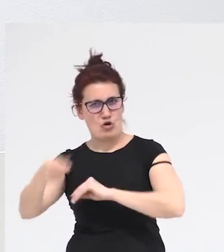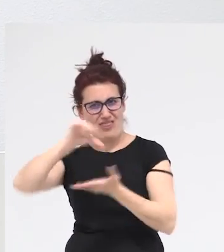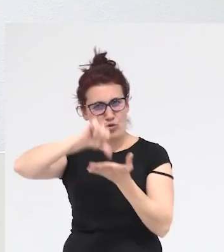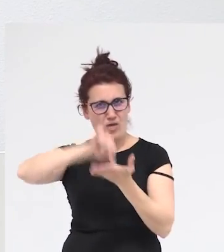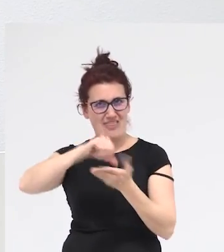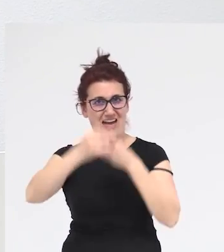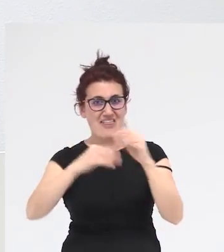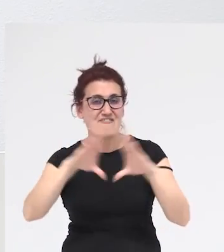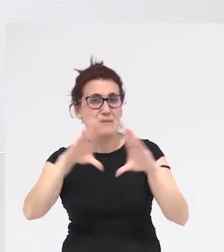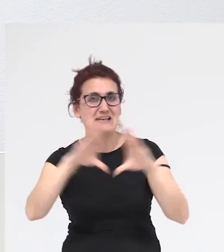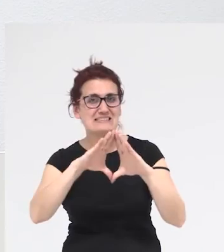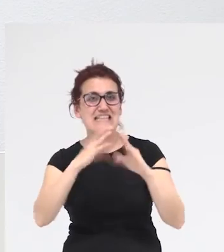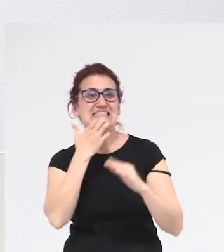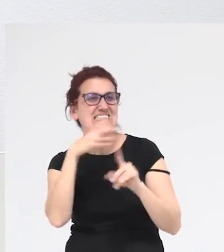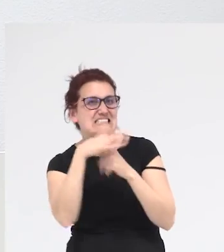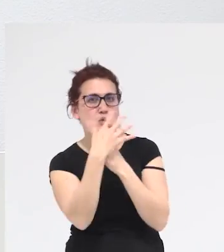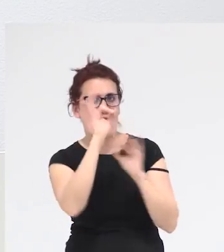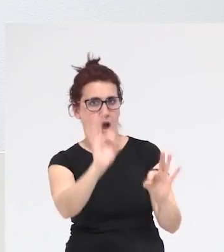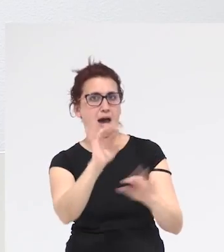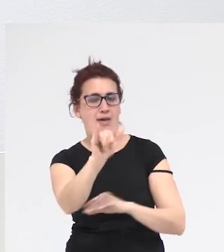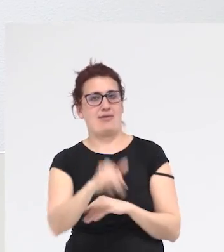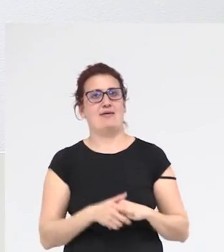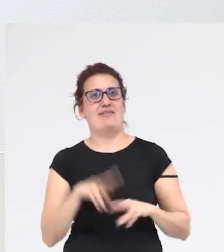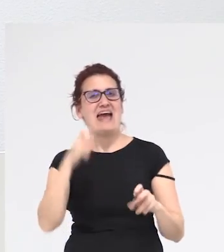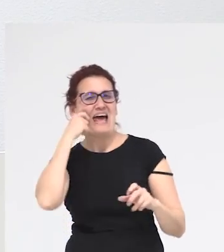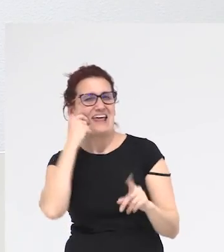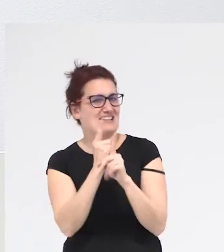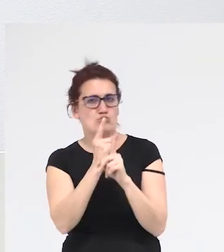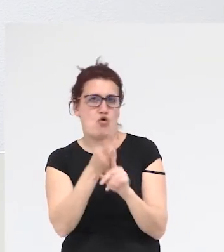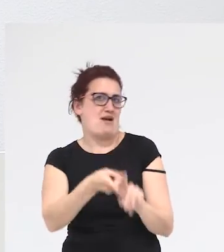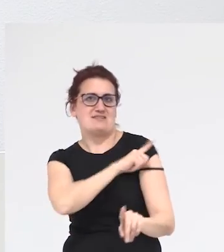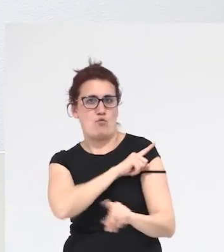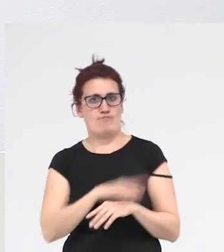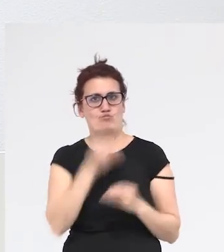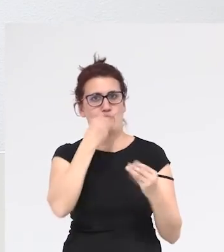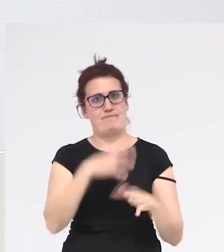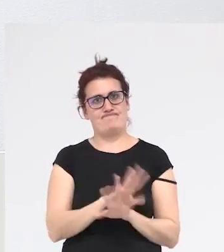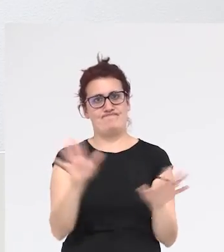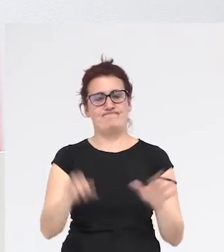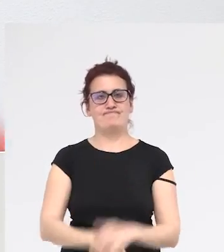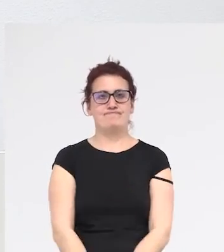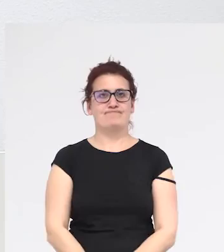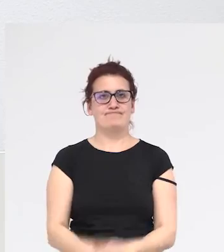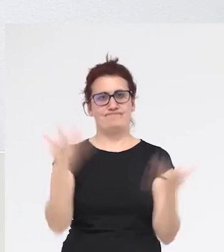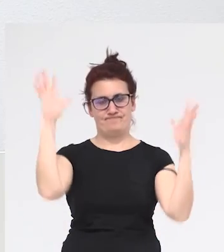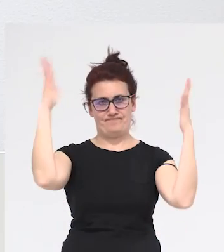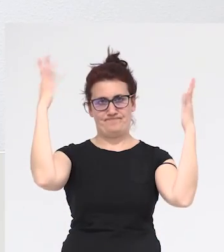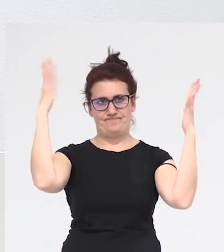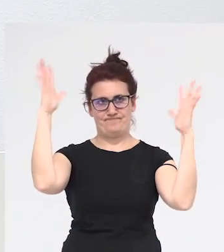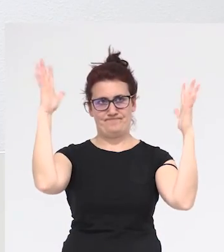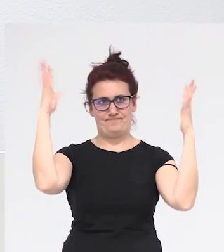las feministas ante situaciones como esta, de racismo extremo? Muy bien. Ahí.